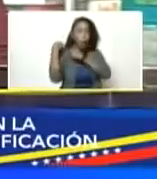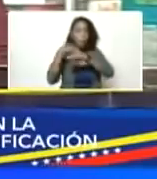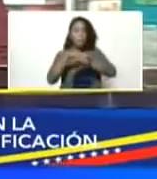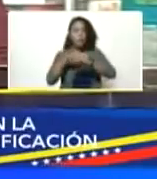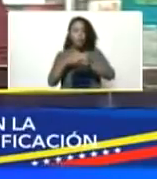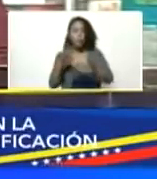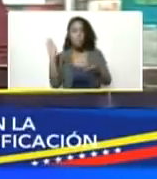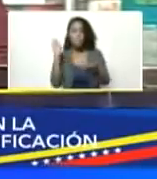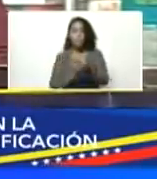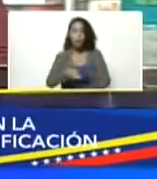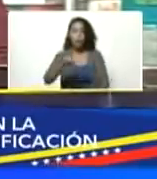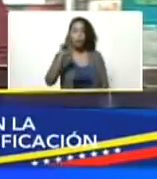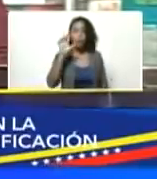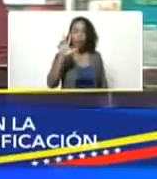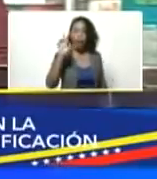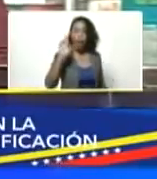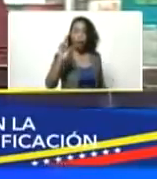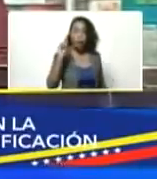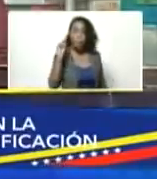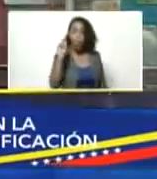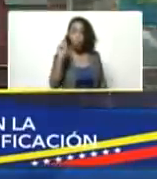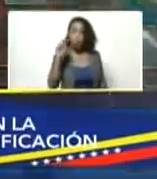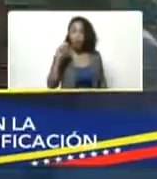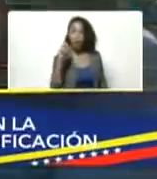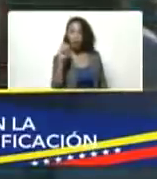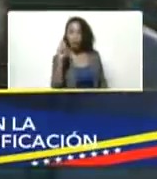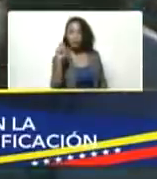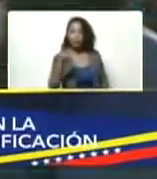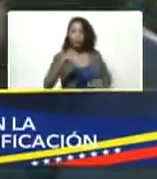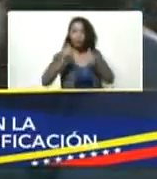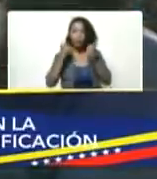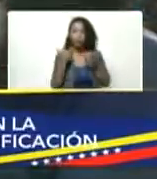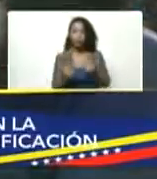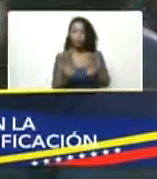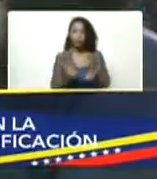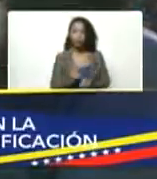y aplican las 3R.net de manera inmediata.